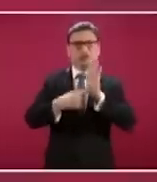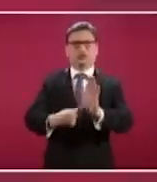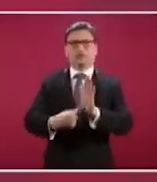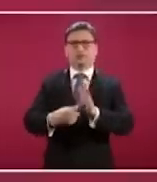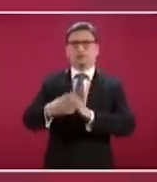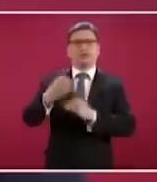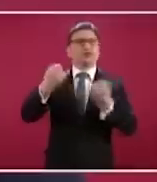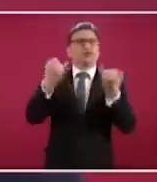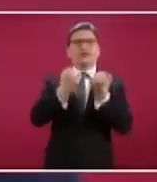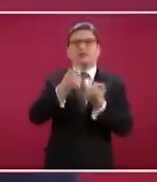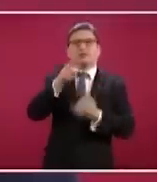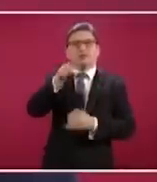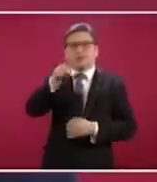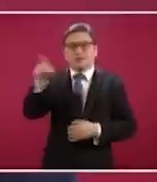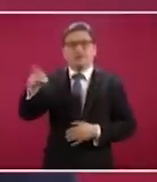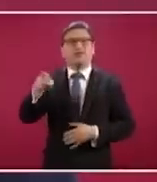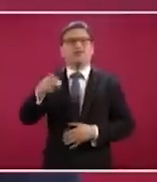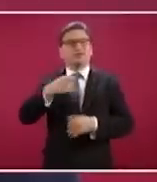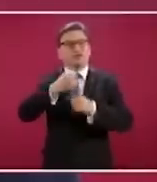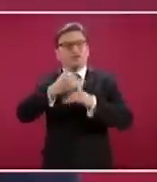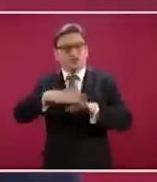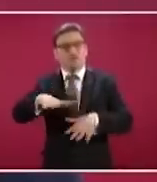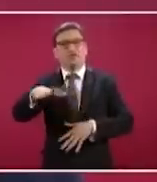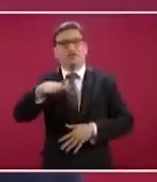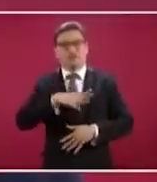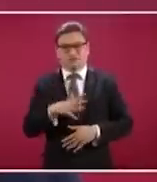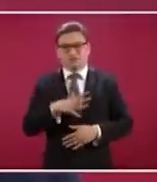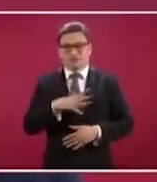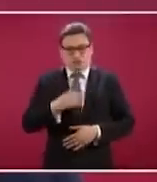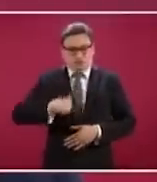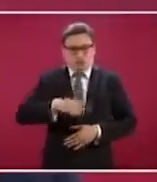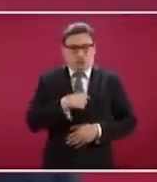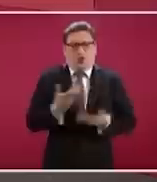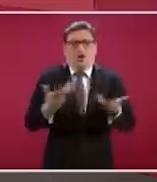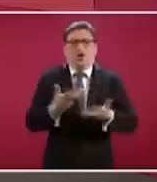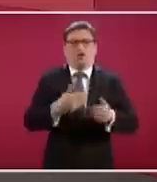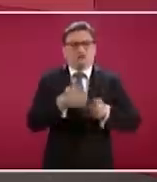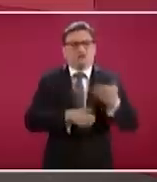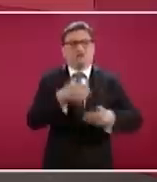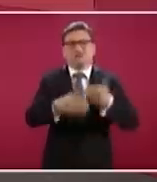tienen información de lo que estamos llevando a cabo